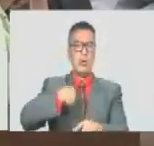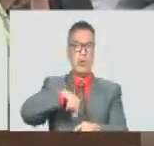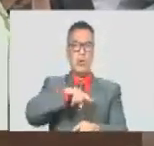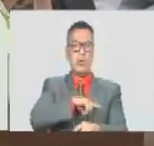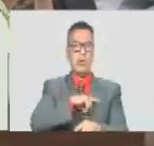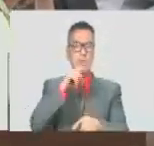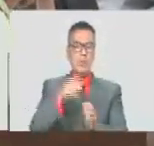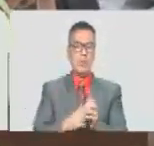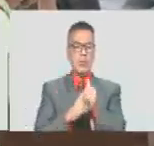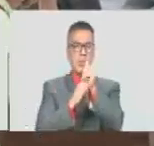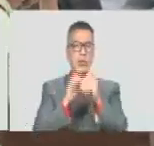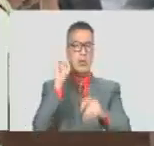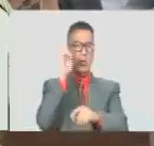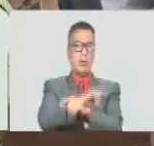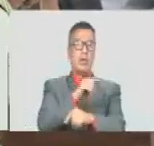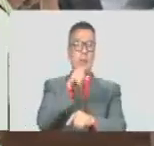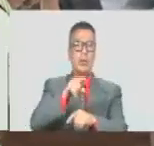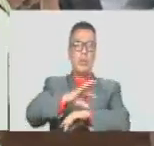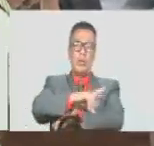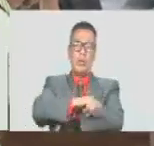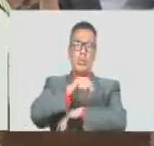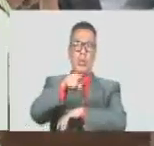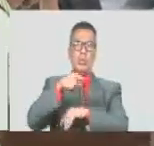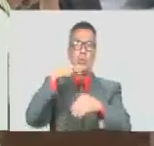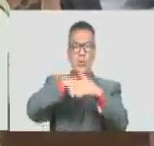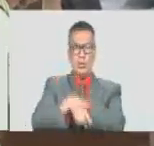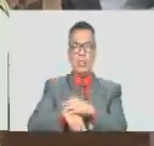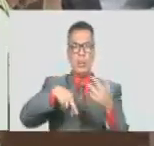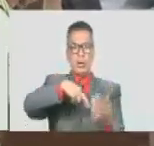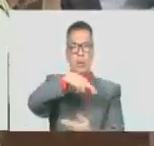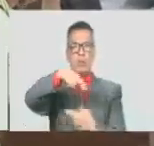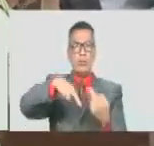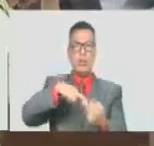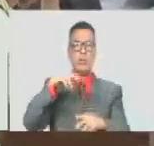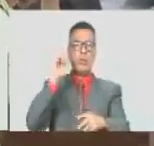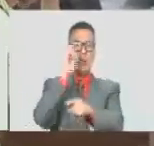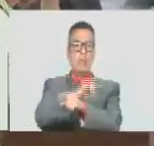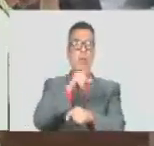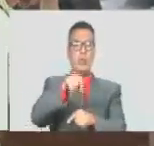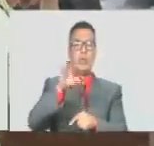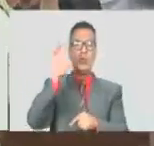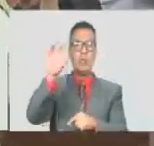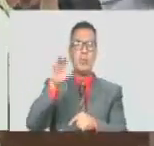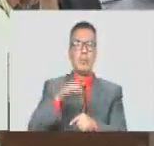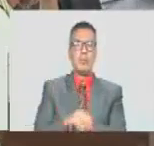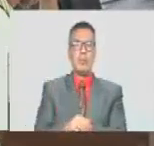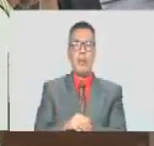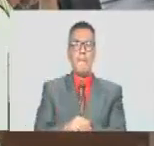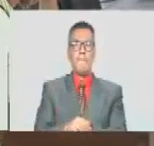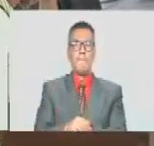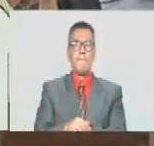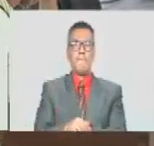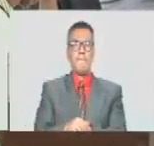el libertador. Un corrupto dentro de la revolución es un traidor de la patria. Así es